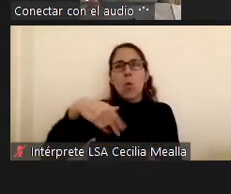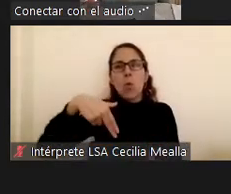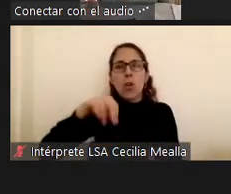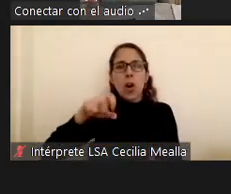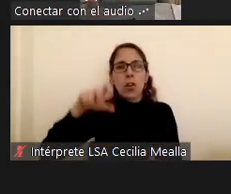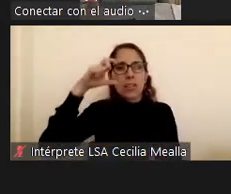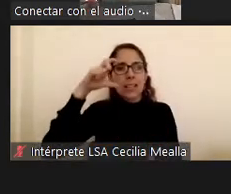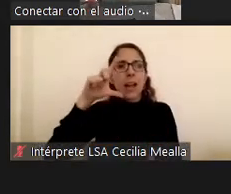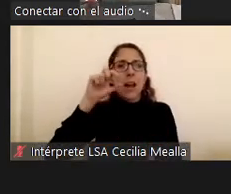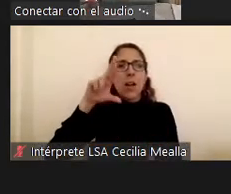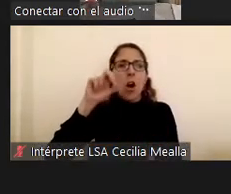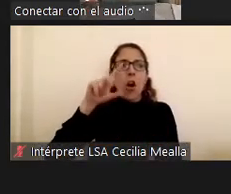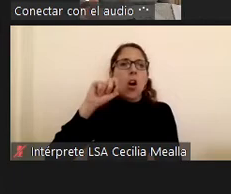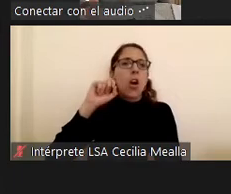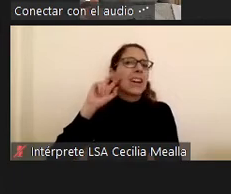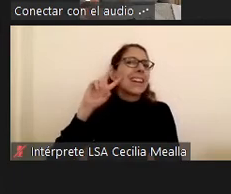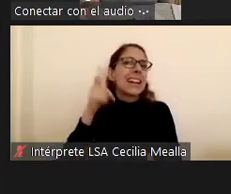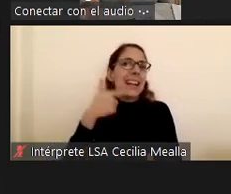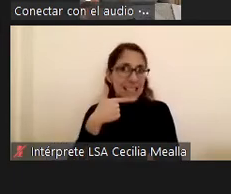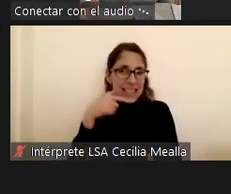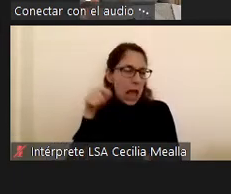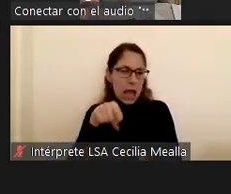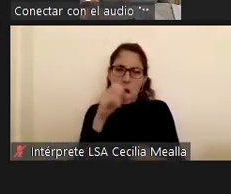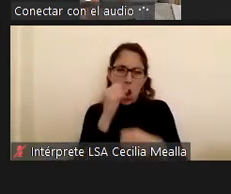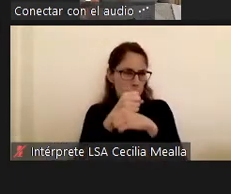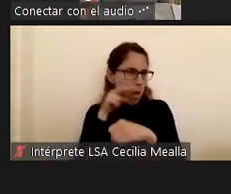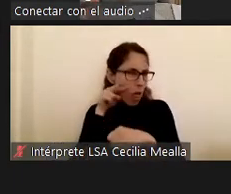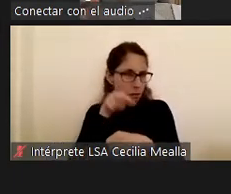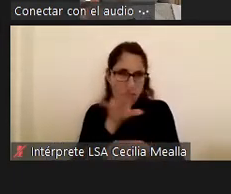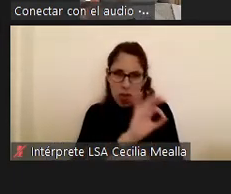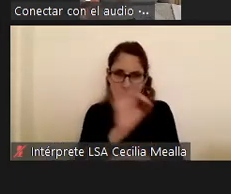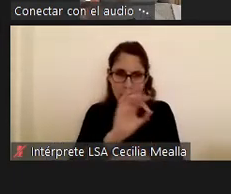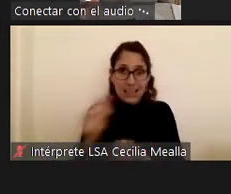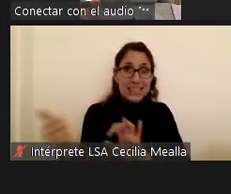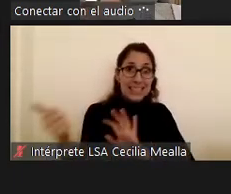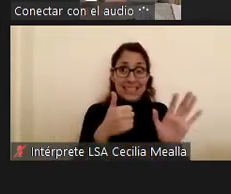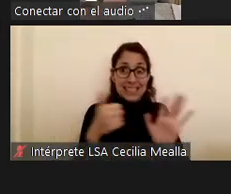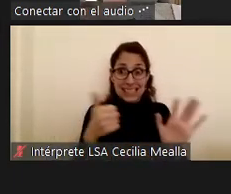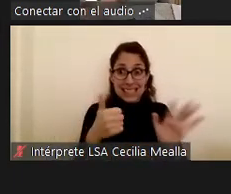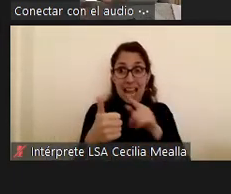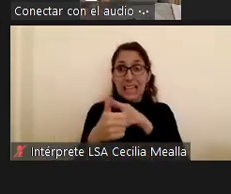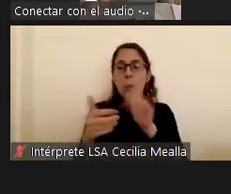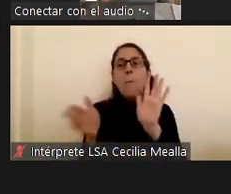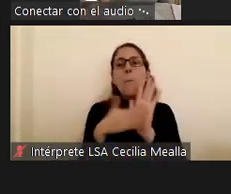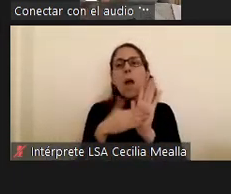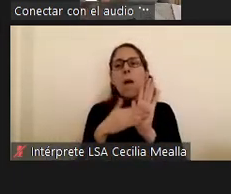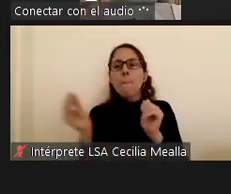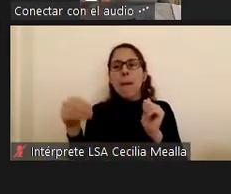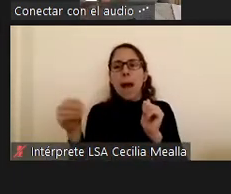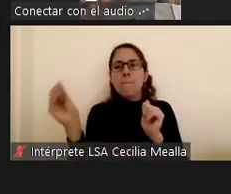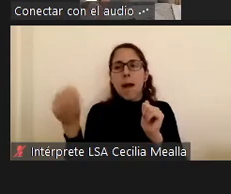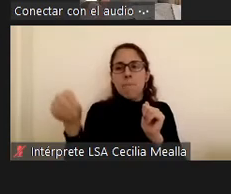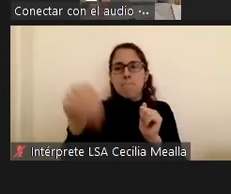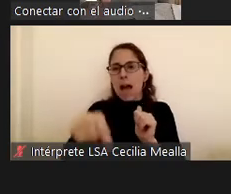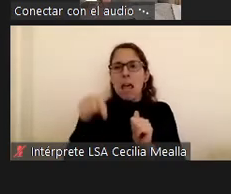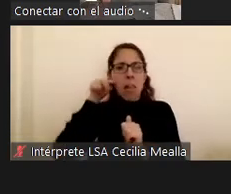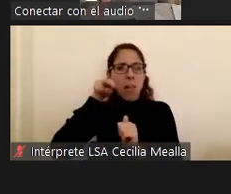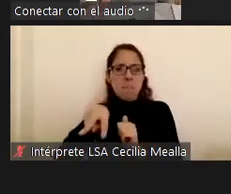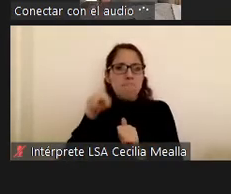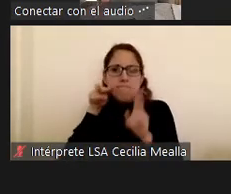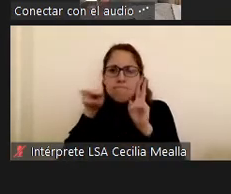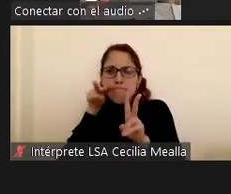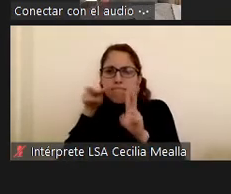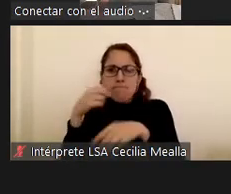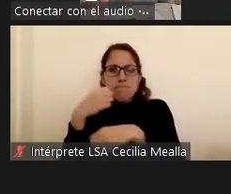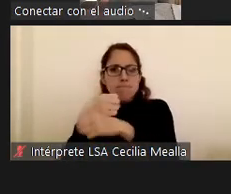microscópica. Y el paso 6 son las pruebas complementarias, donde no vamos a hacer